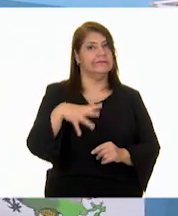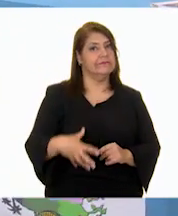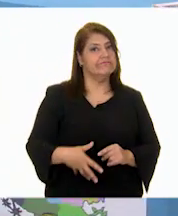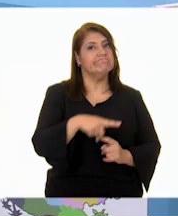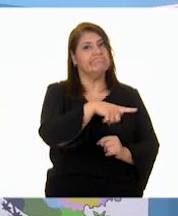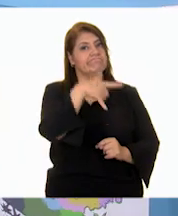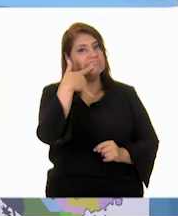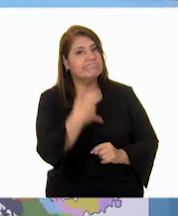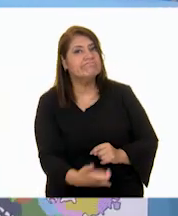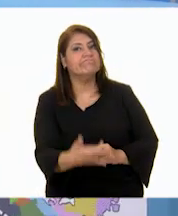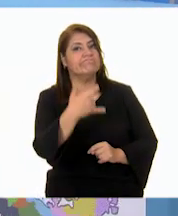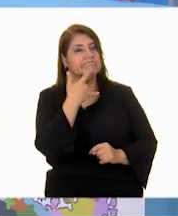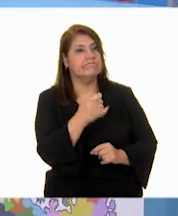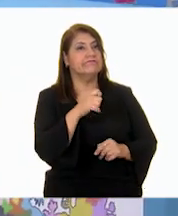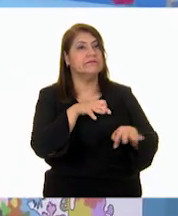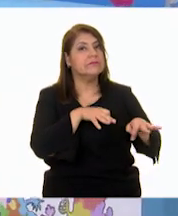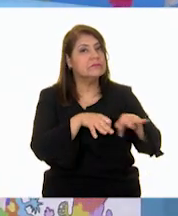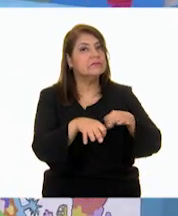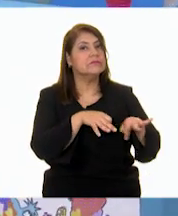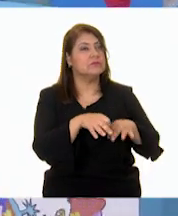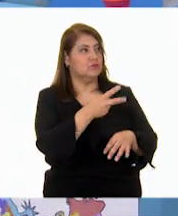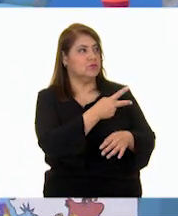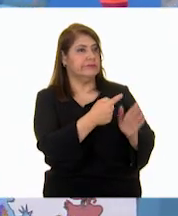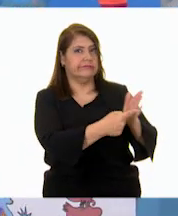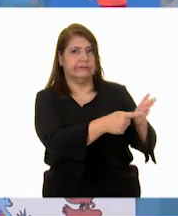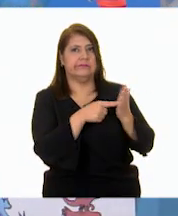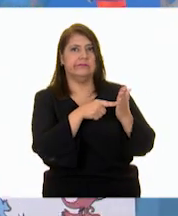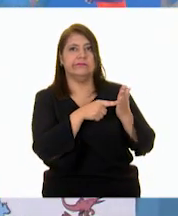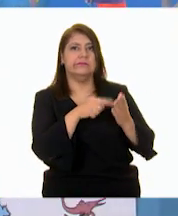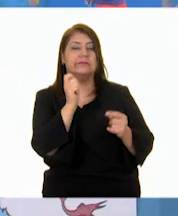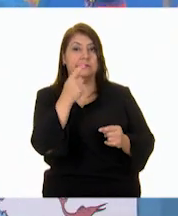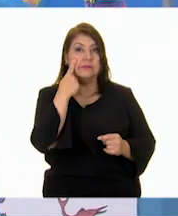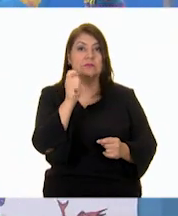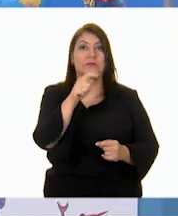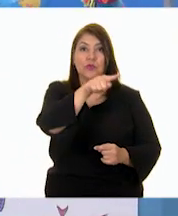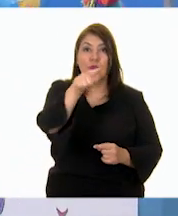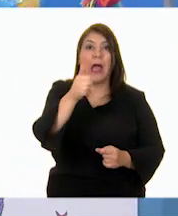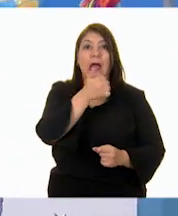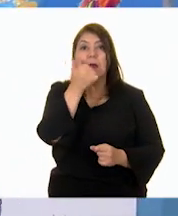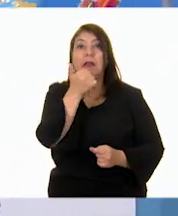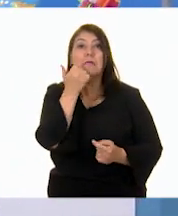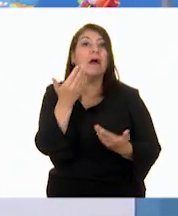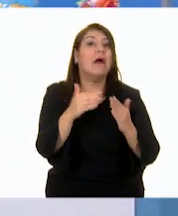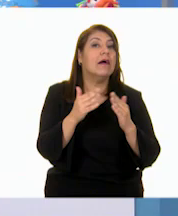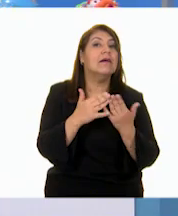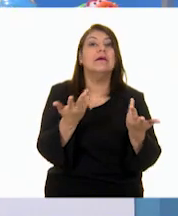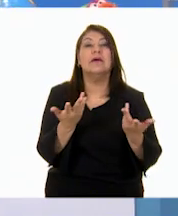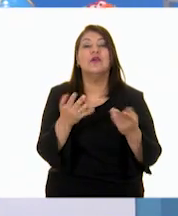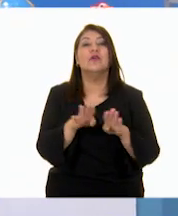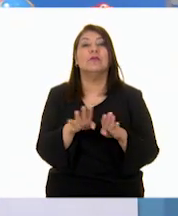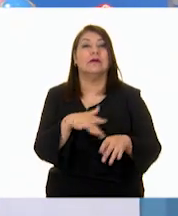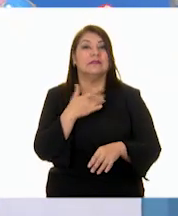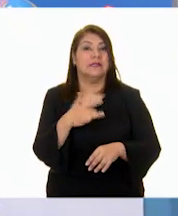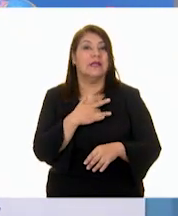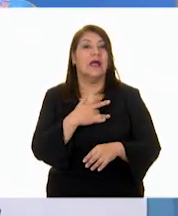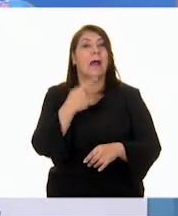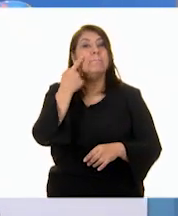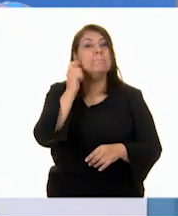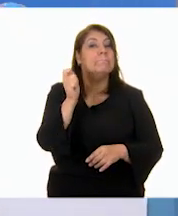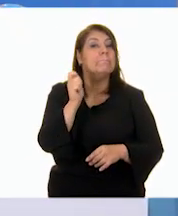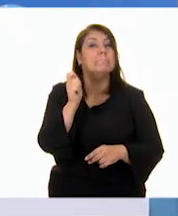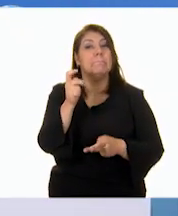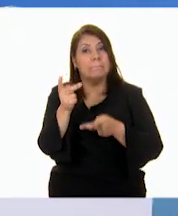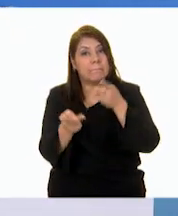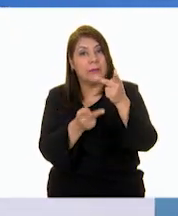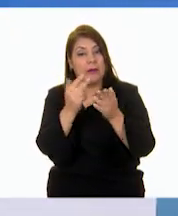por su empeño, que siempre lo demuestran, ¿verdad? Y ustedes, estudiantes en casa, cómo les fue. Para comprobar que sus preguntas son